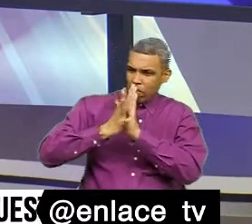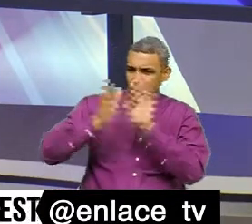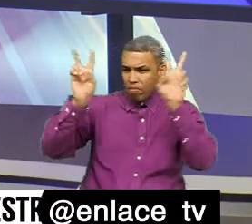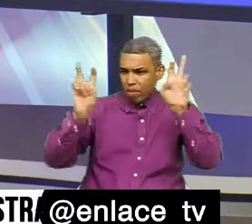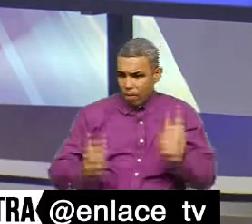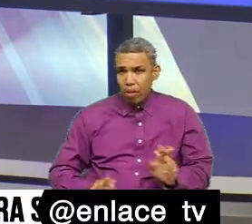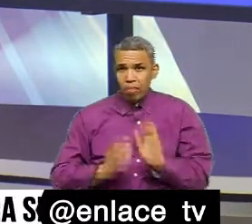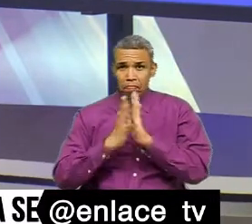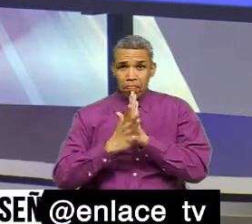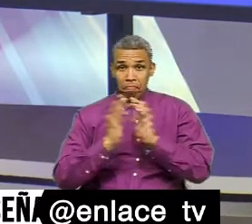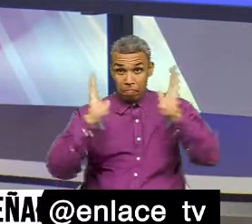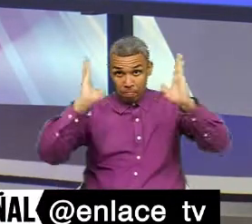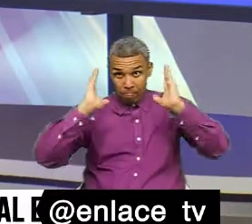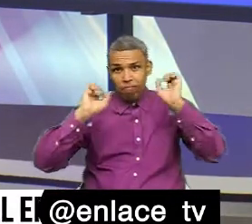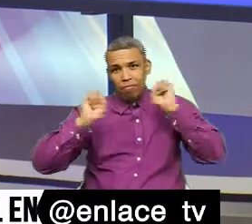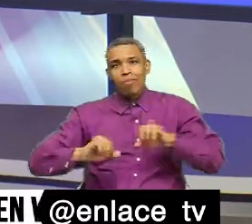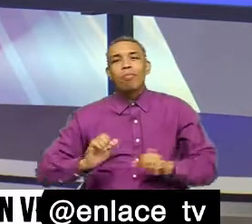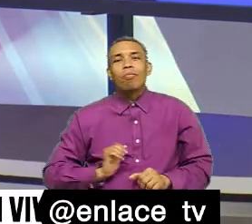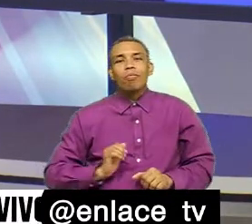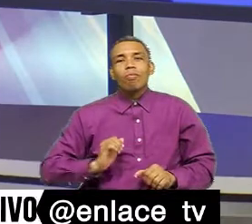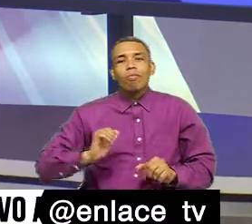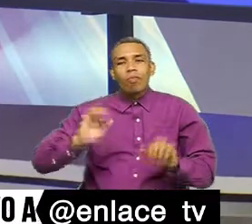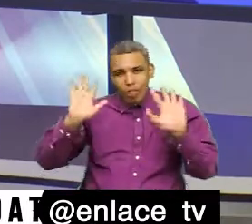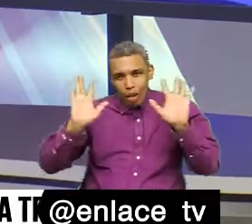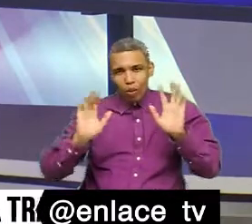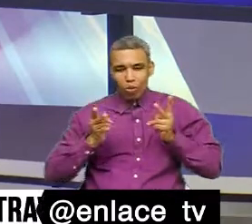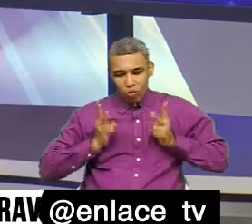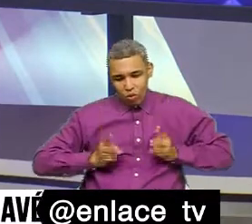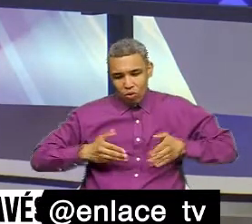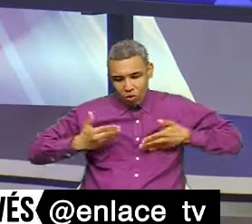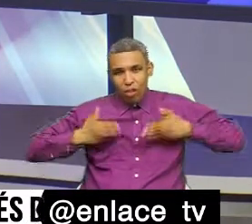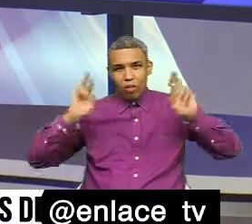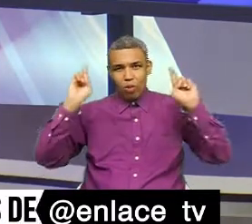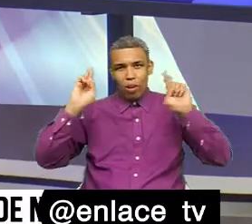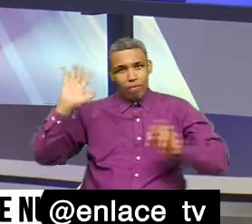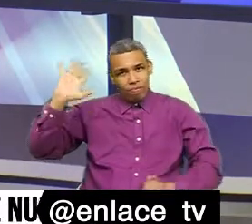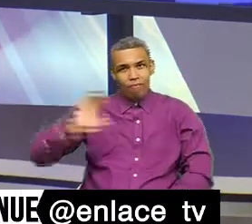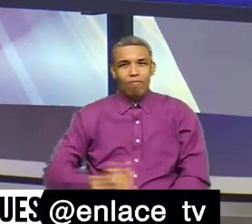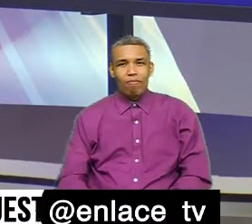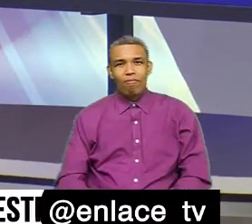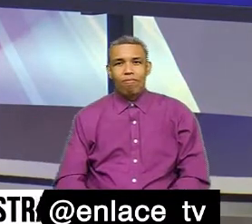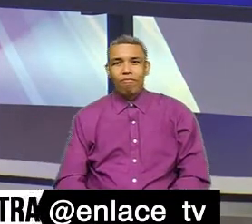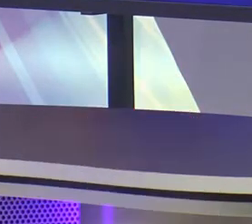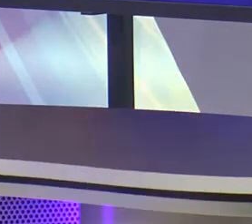Barranca Bermeja y la región. Por supuesto, en Enlace Noticias, lo que usted quiere ver. Feliz tarde para todos.